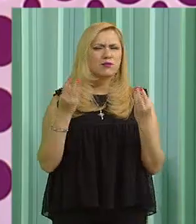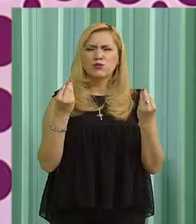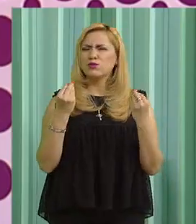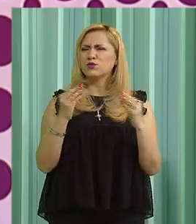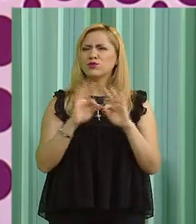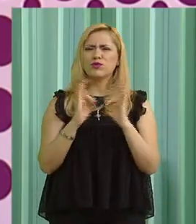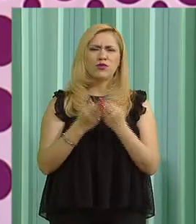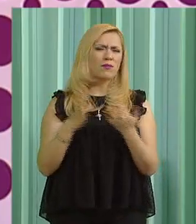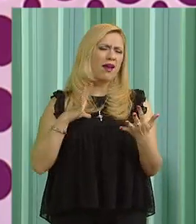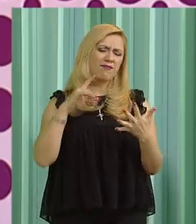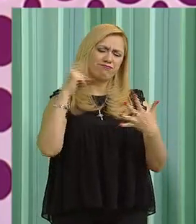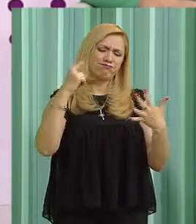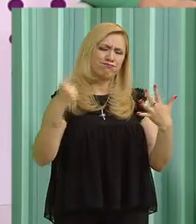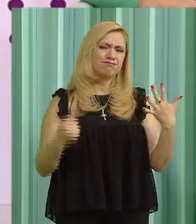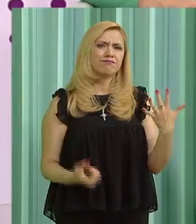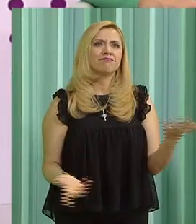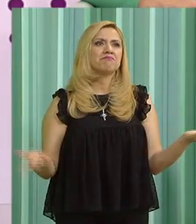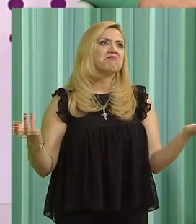formas.